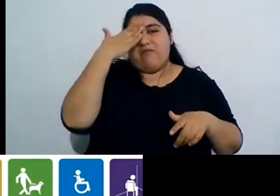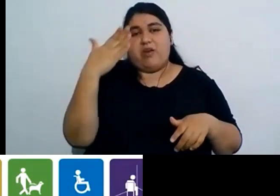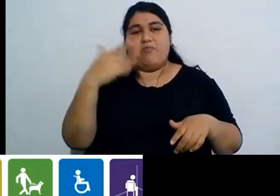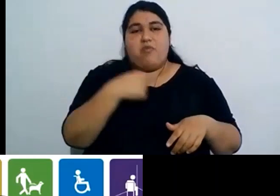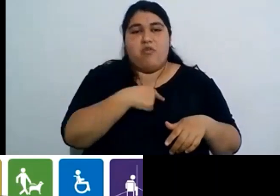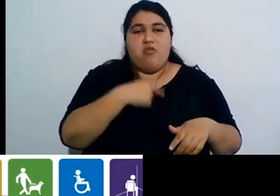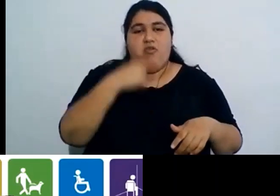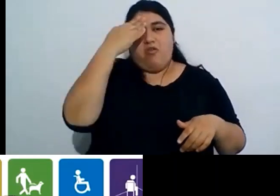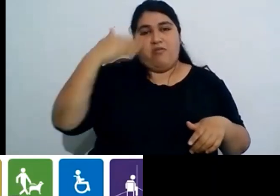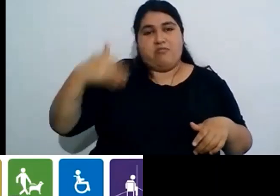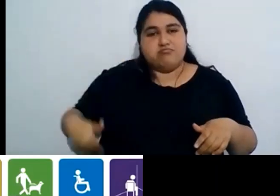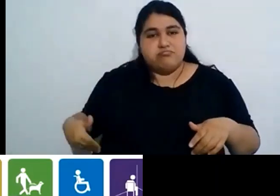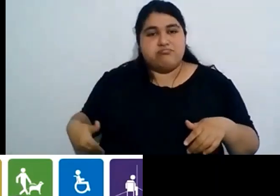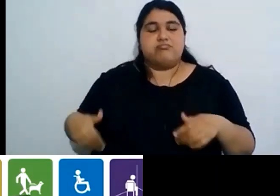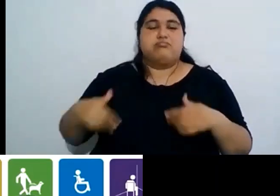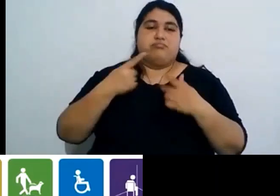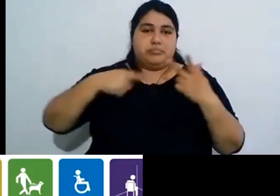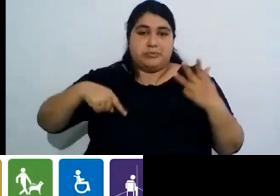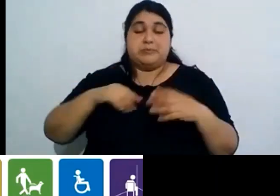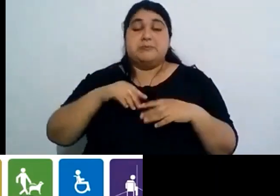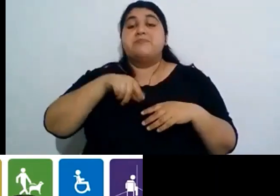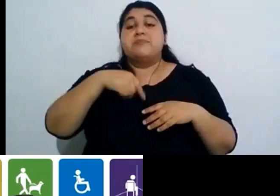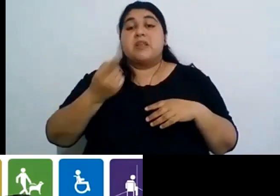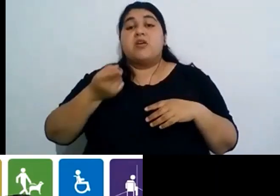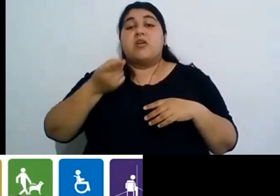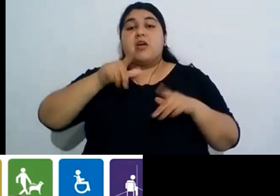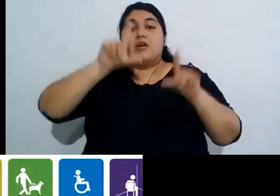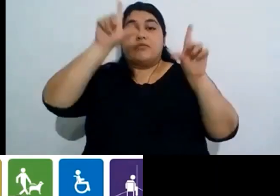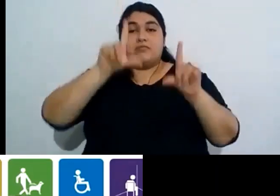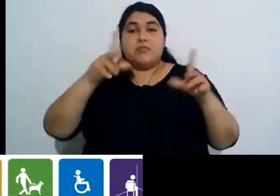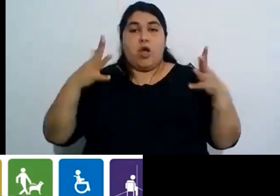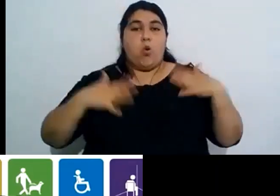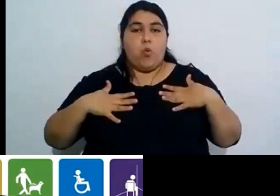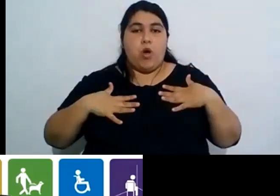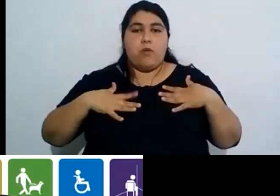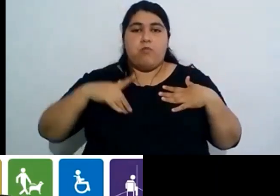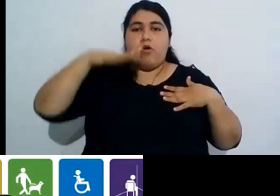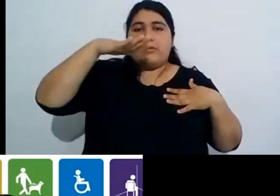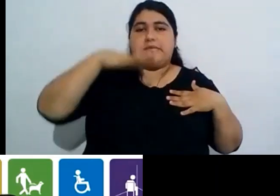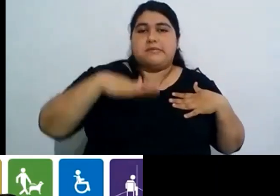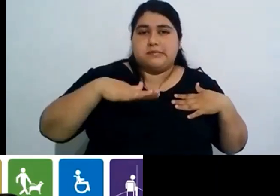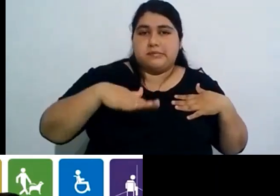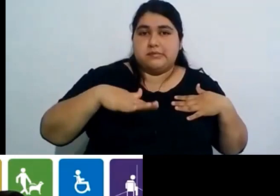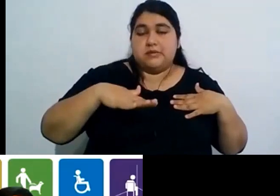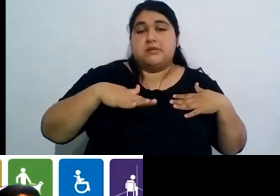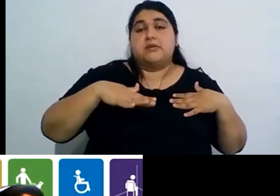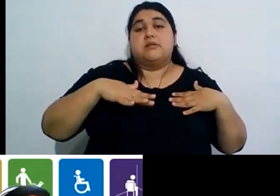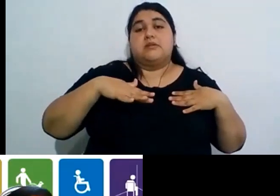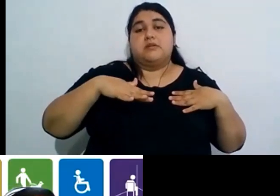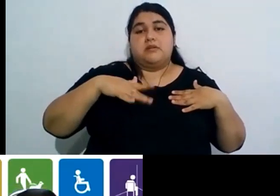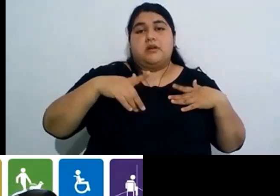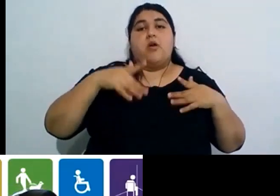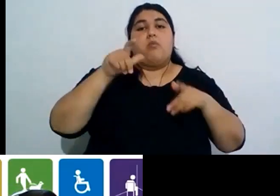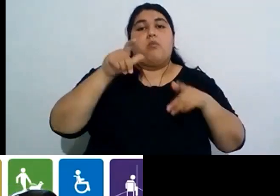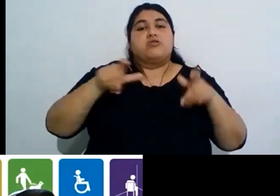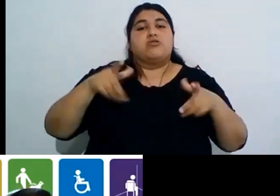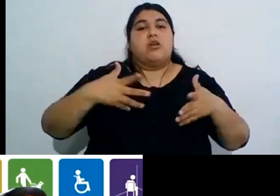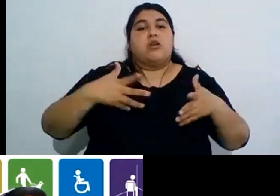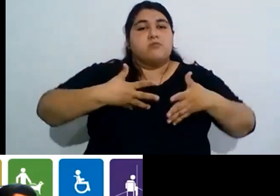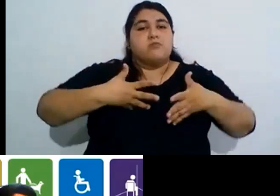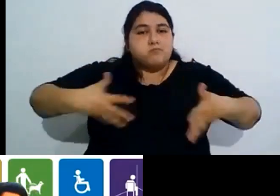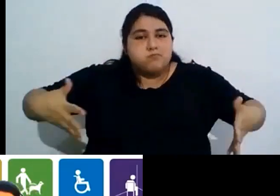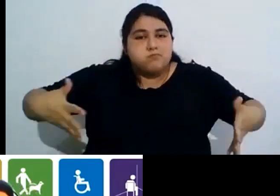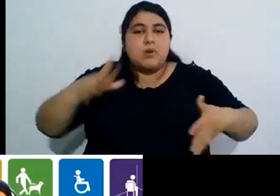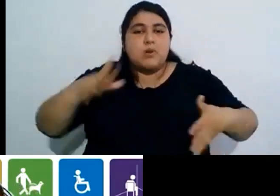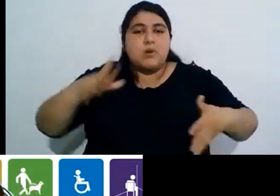Personas que tienen un cuerpo no normativo, ¿no? Pueden ser personas con obesidad, pueden ser mujeres embarazadas, pueden